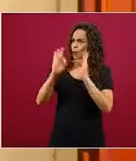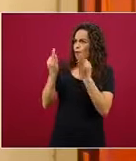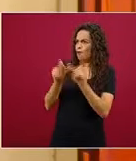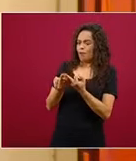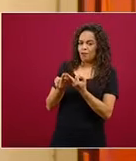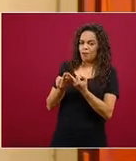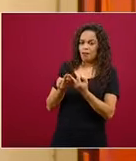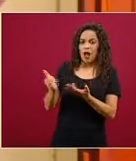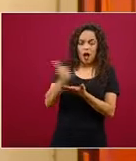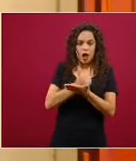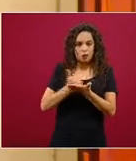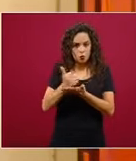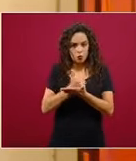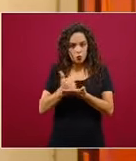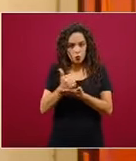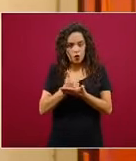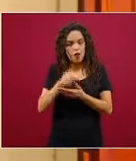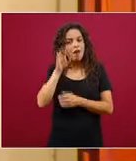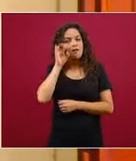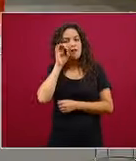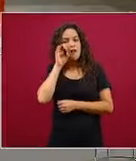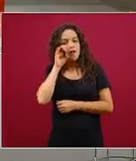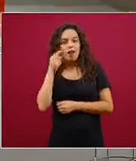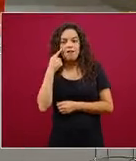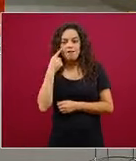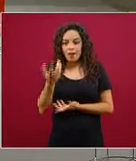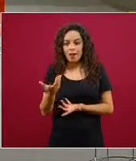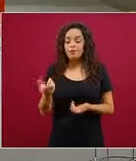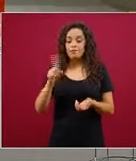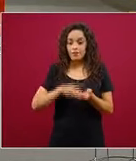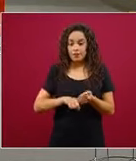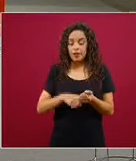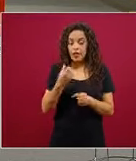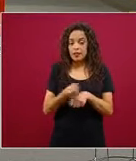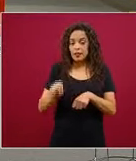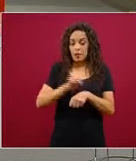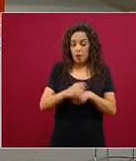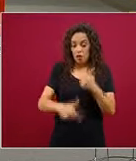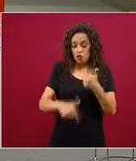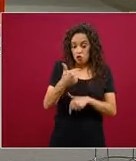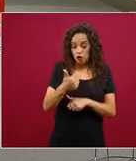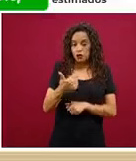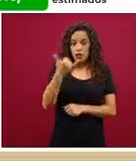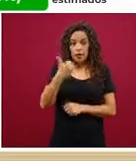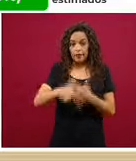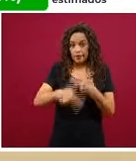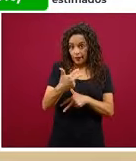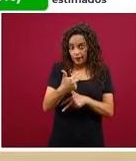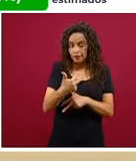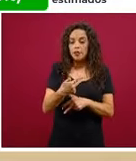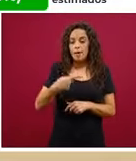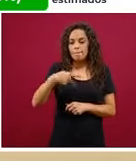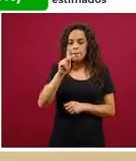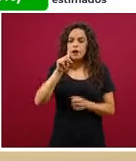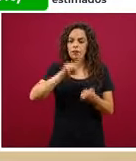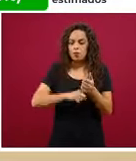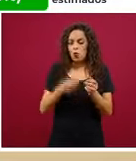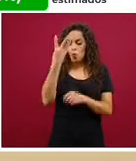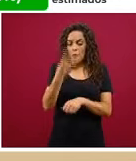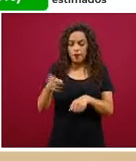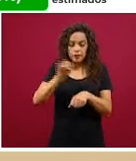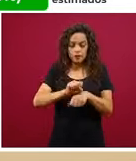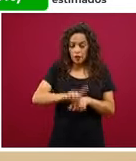azul naranja, un inicio de su transmisión desde la semana 12 y 13, pero todavía basal, prácticamente cuatro semanas